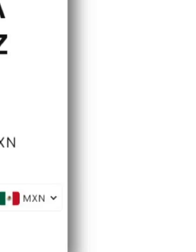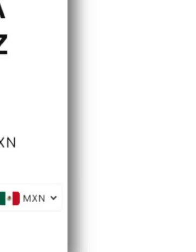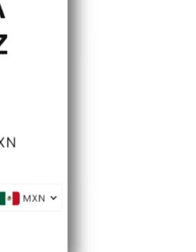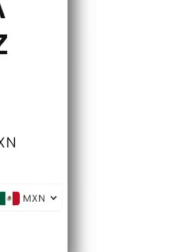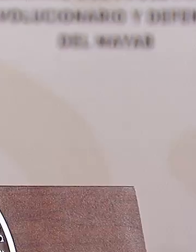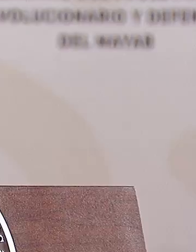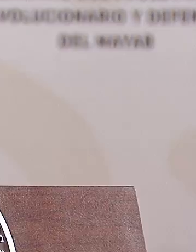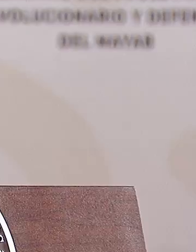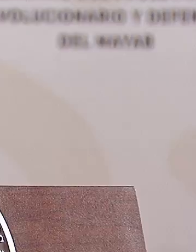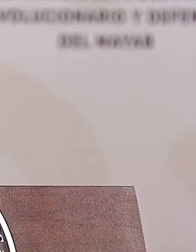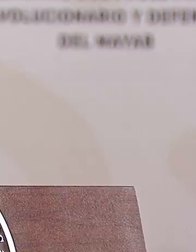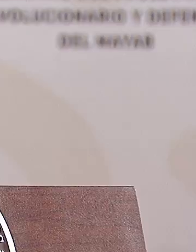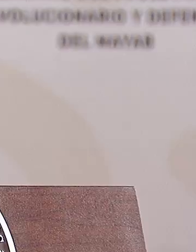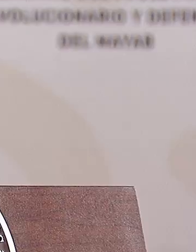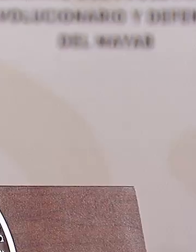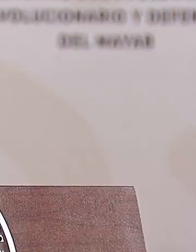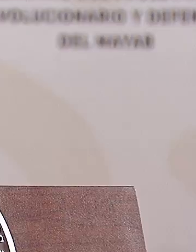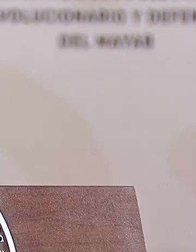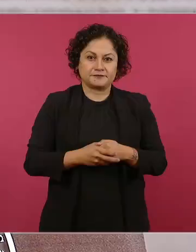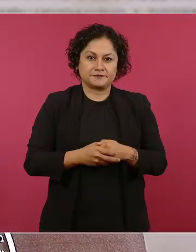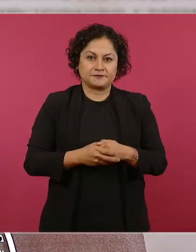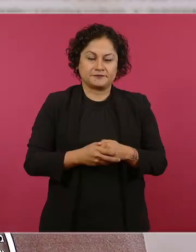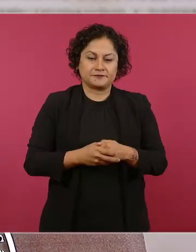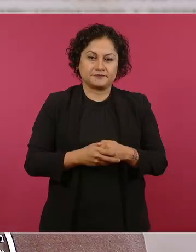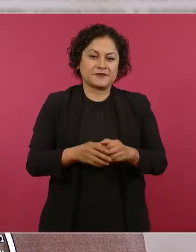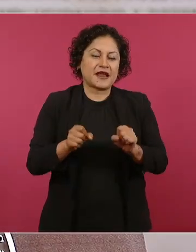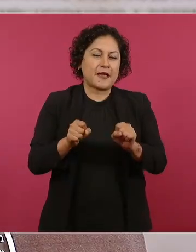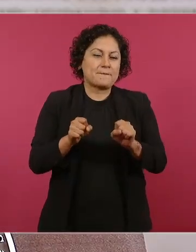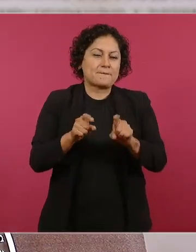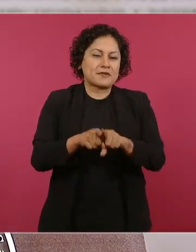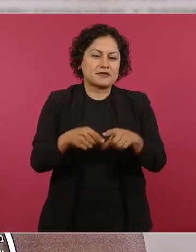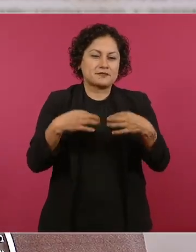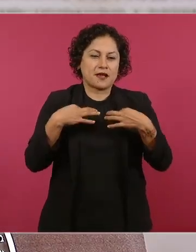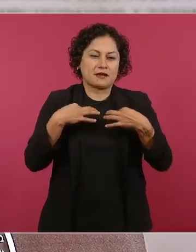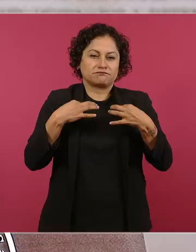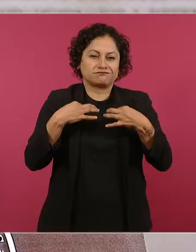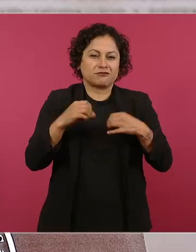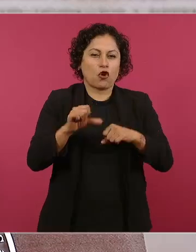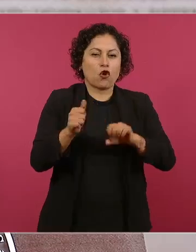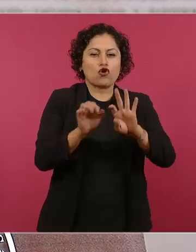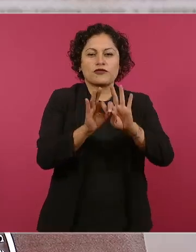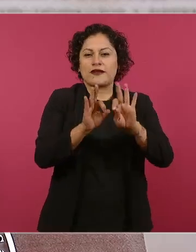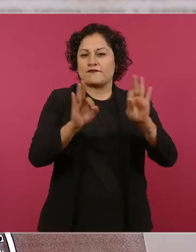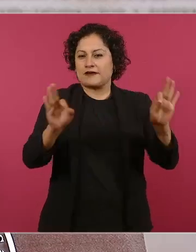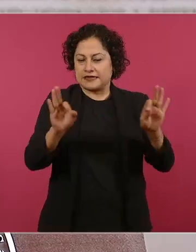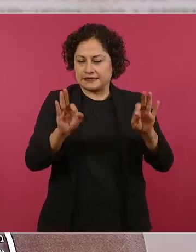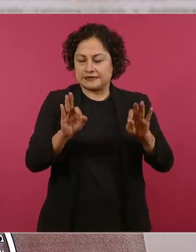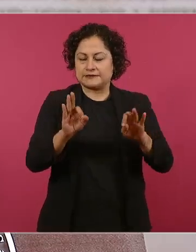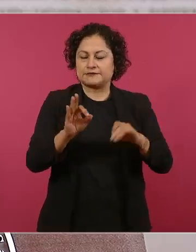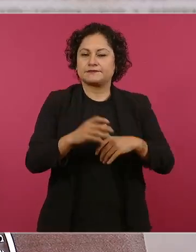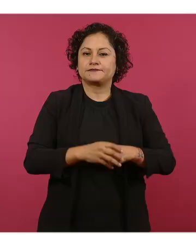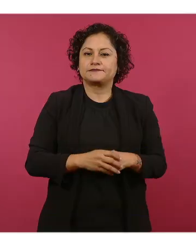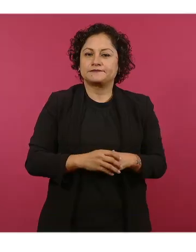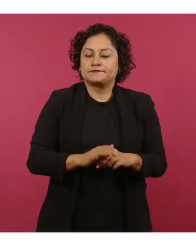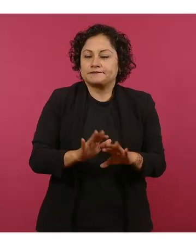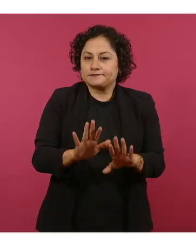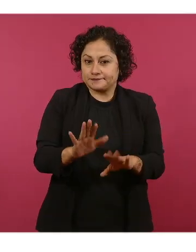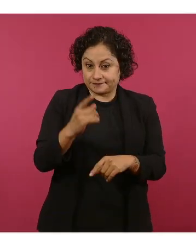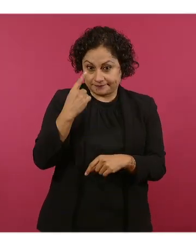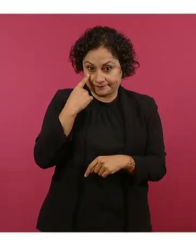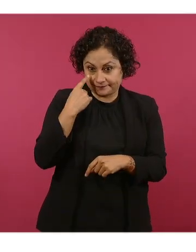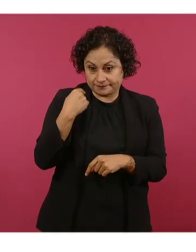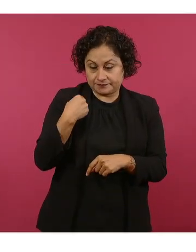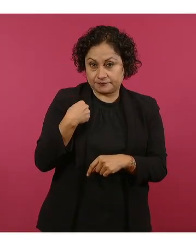de Coppel, y una imagen de la muerte. Pero, ¿saben qué? Les decía yo que lo que llama la atención de